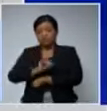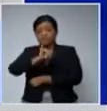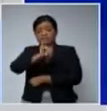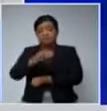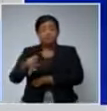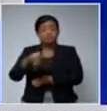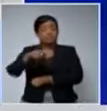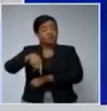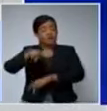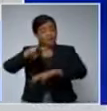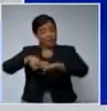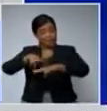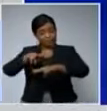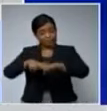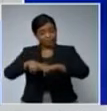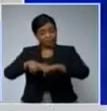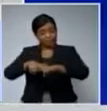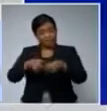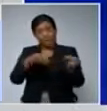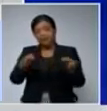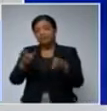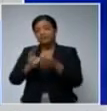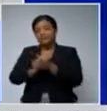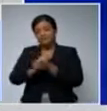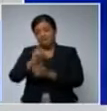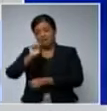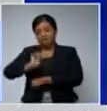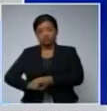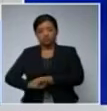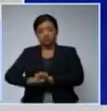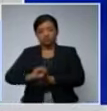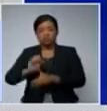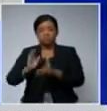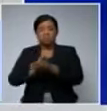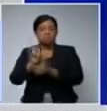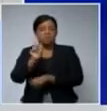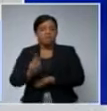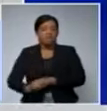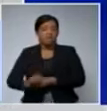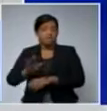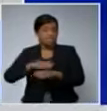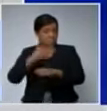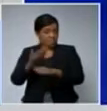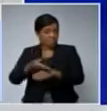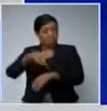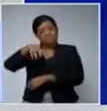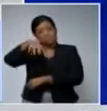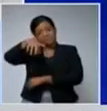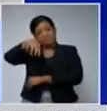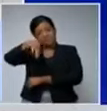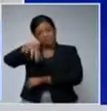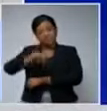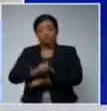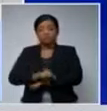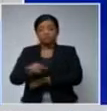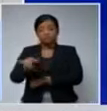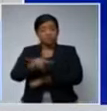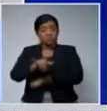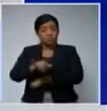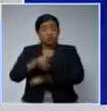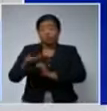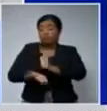Habana y Melena del Sur de Mayabeque. Después viene Pinar del Río, también con una tasa